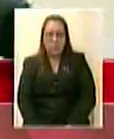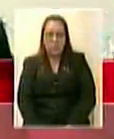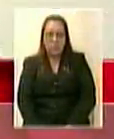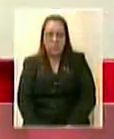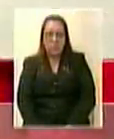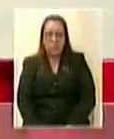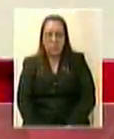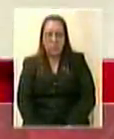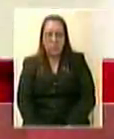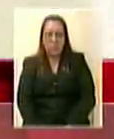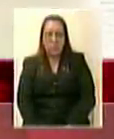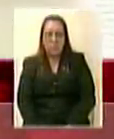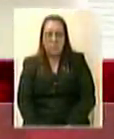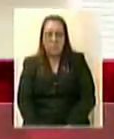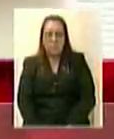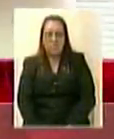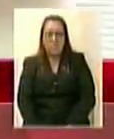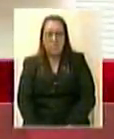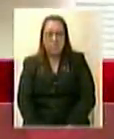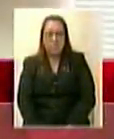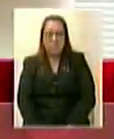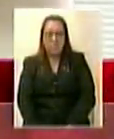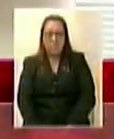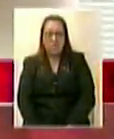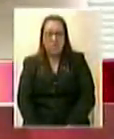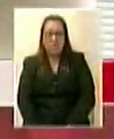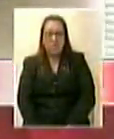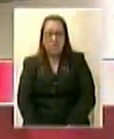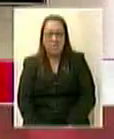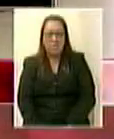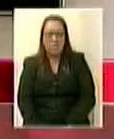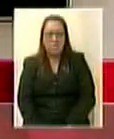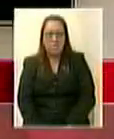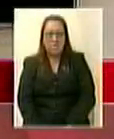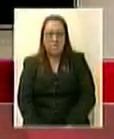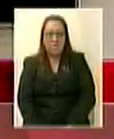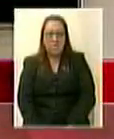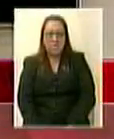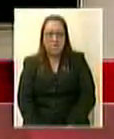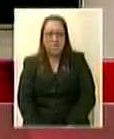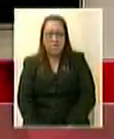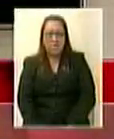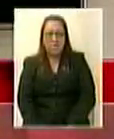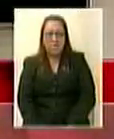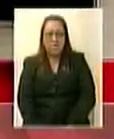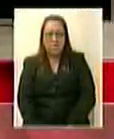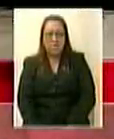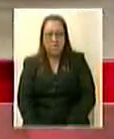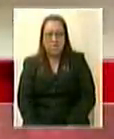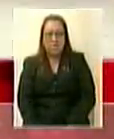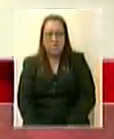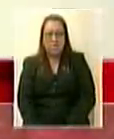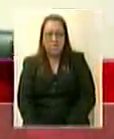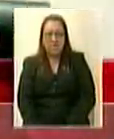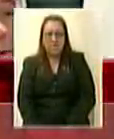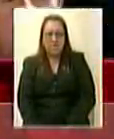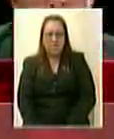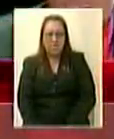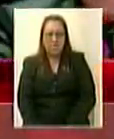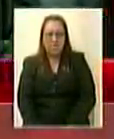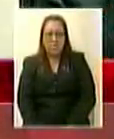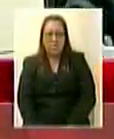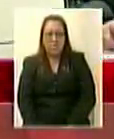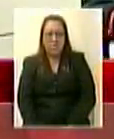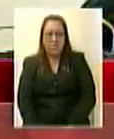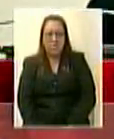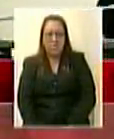C-Fruit, Universal Studios te traen mi villano favorito. Descúbrelo en 3D en tu cine preferido. Bueno,